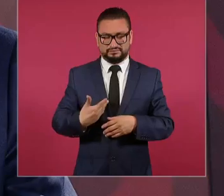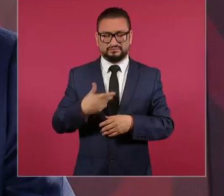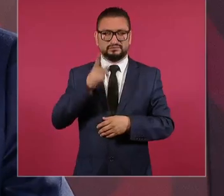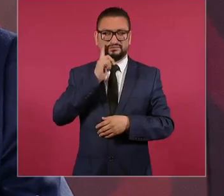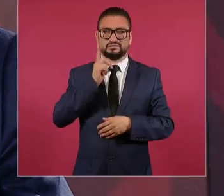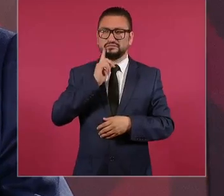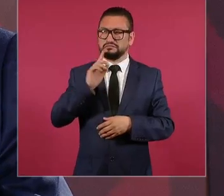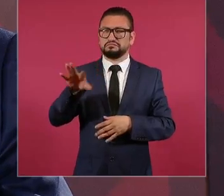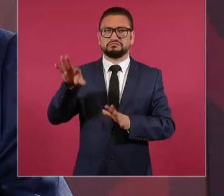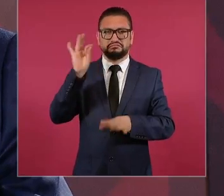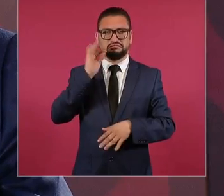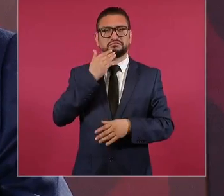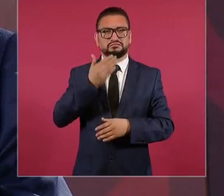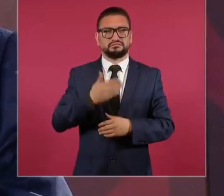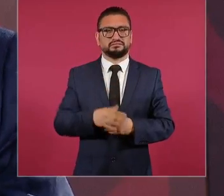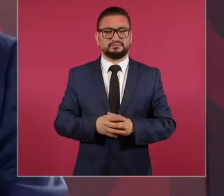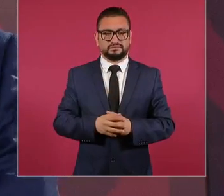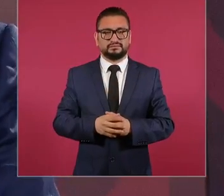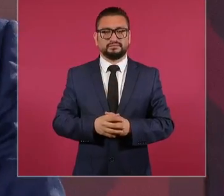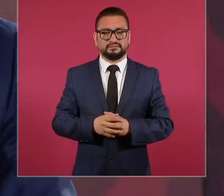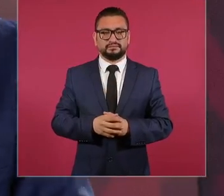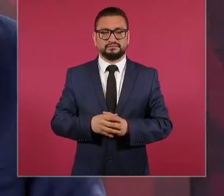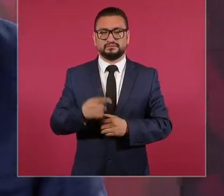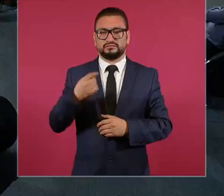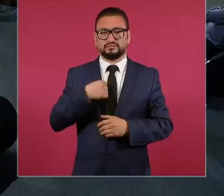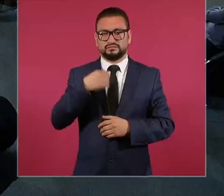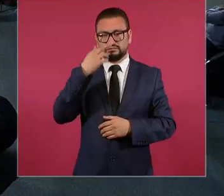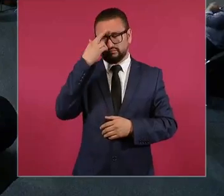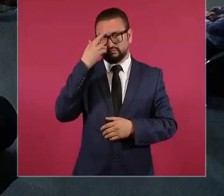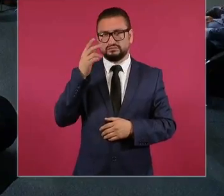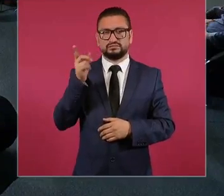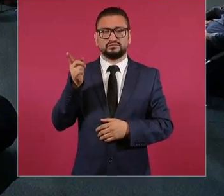presidenta lo recuerdo porque